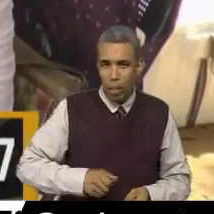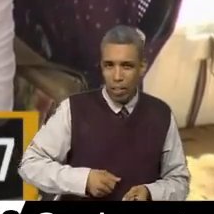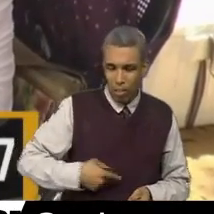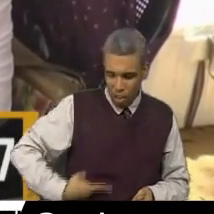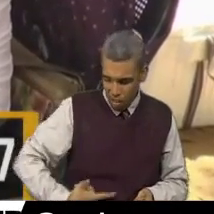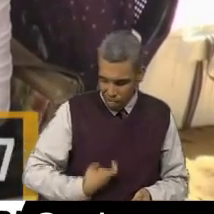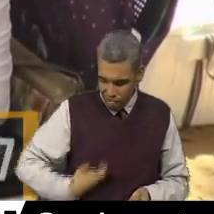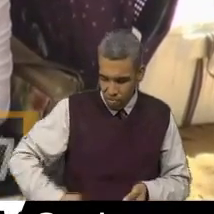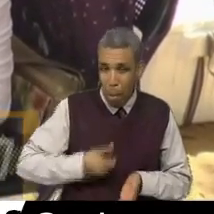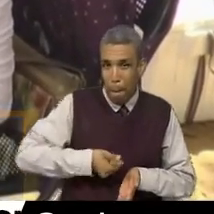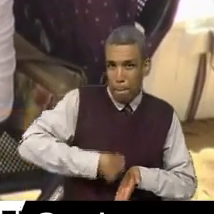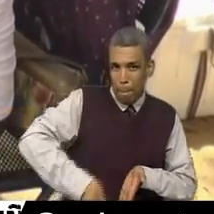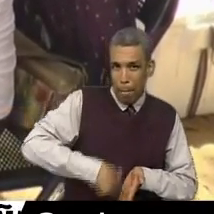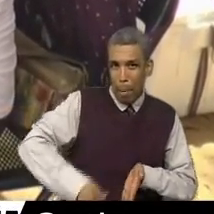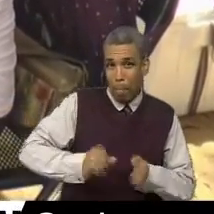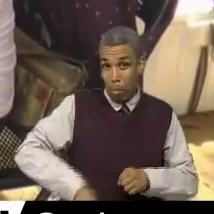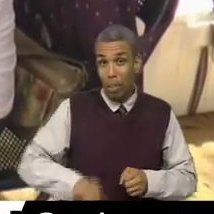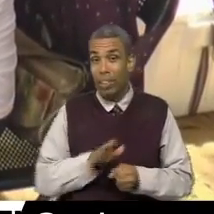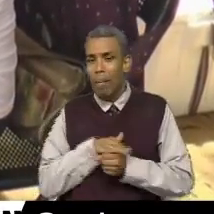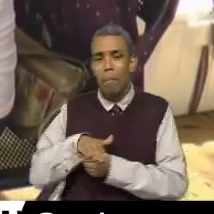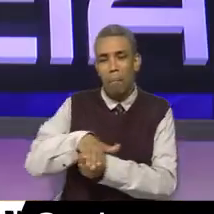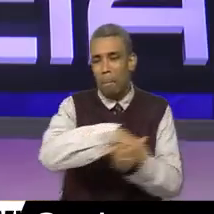jornada a todas las comunas de la ciudad.